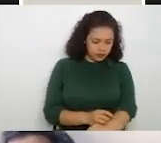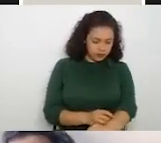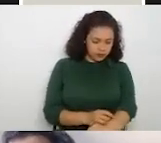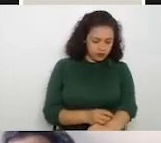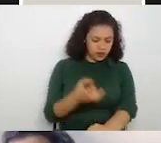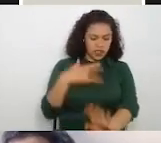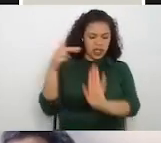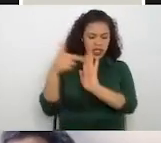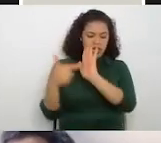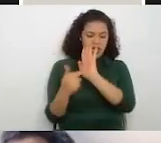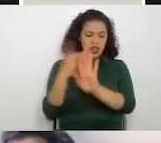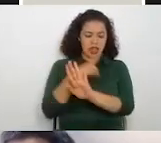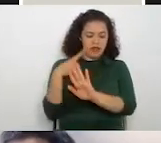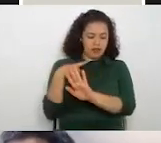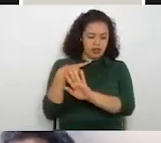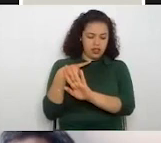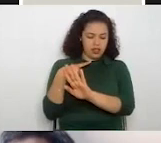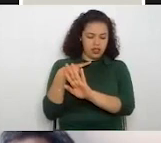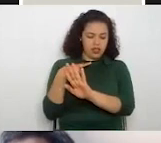lineamientos deben de estar